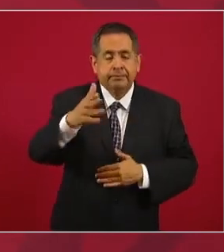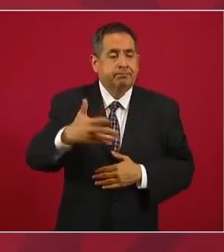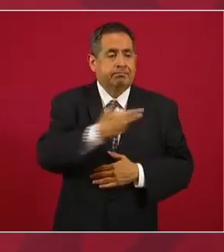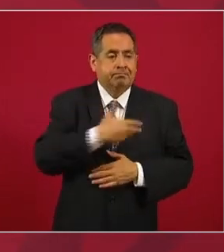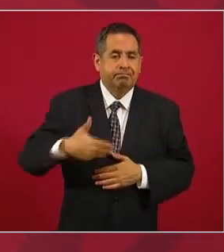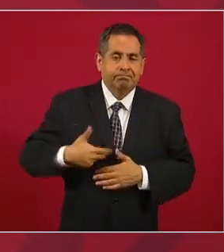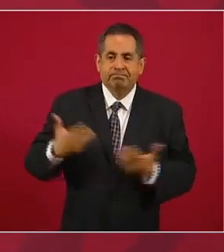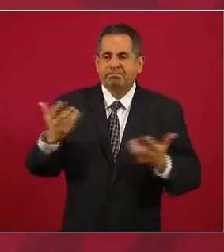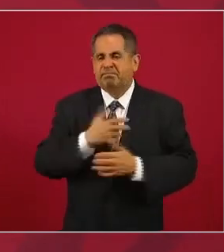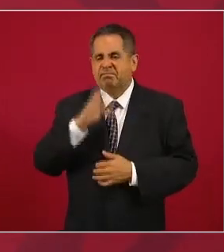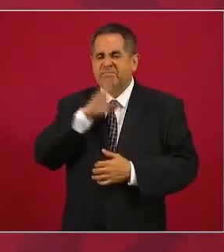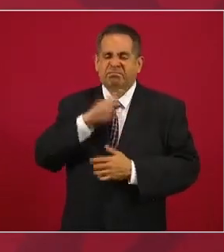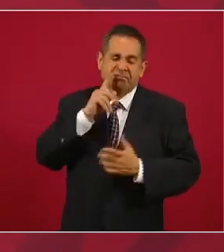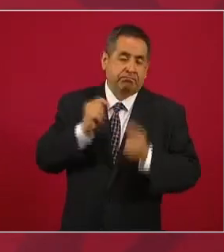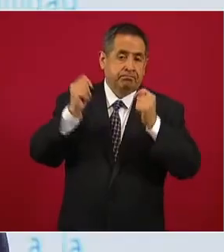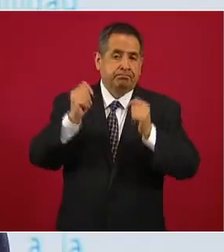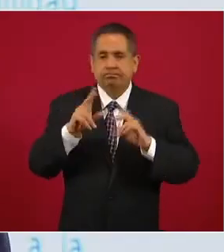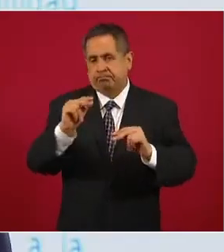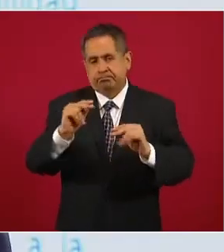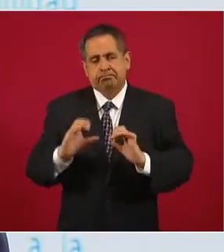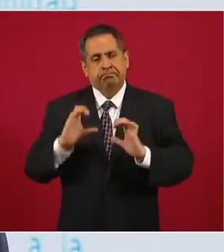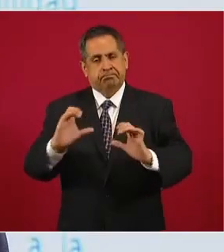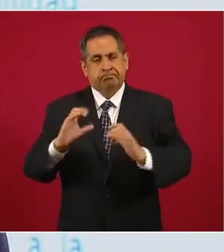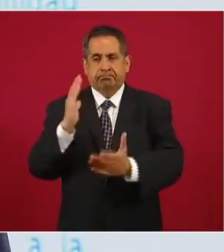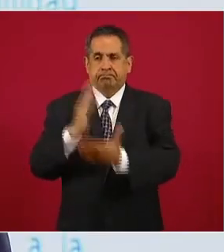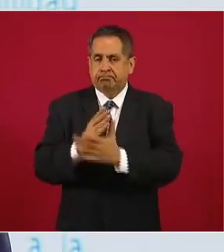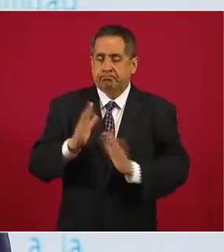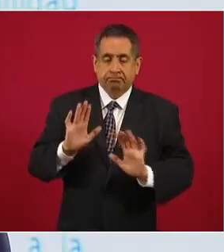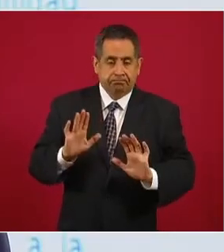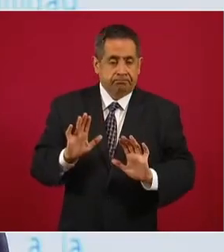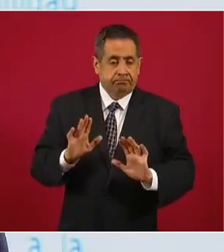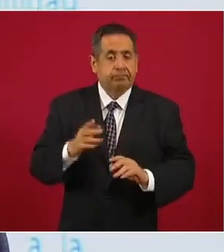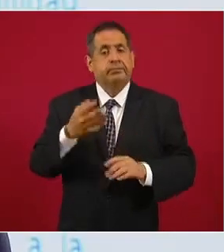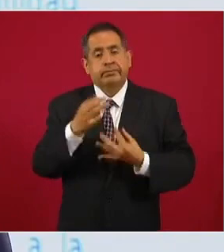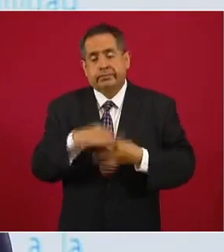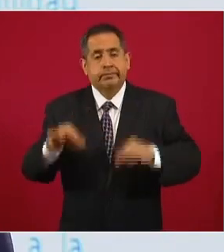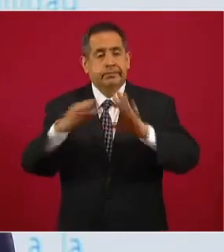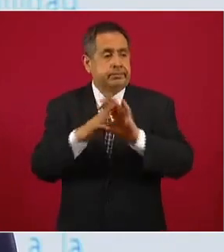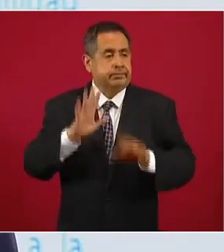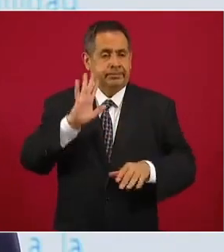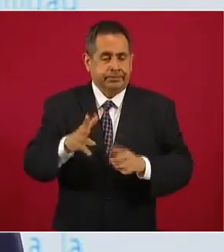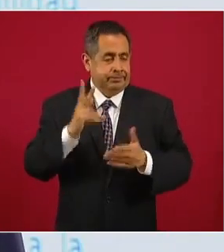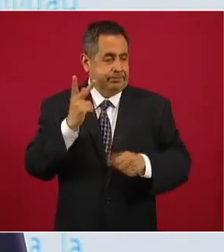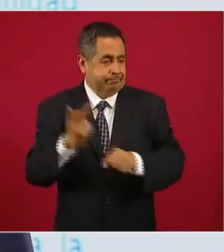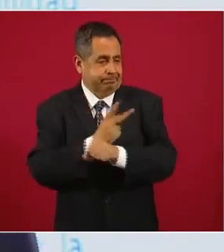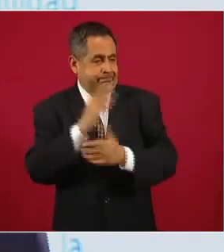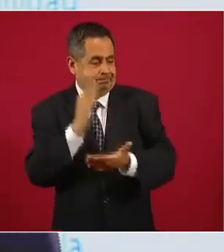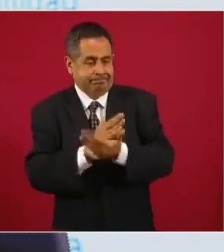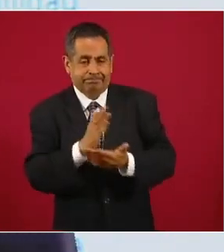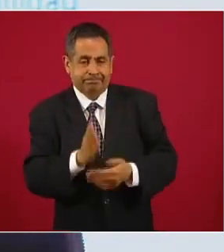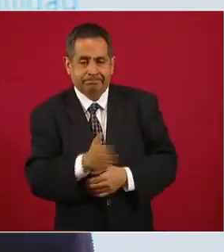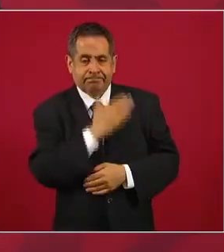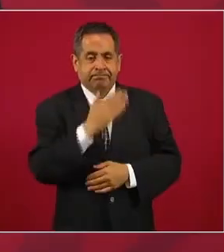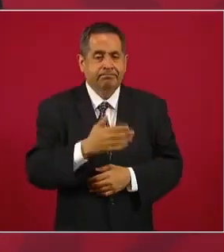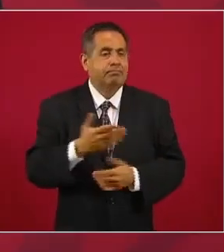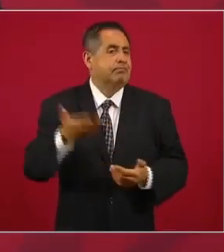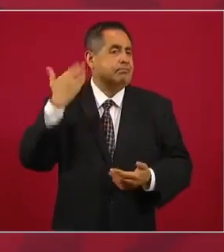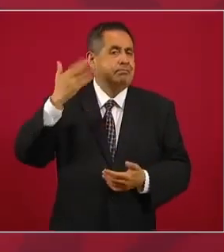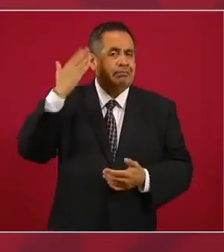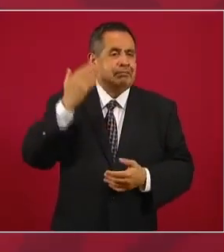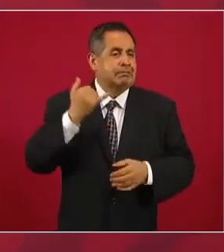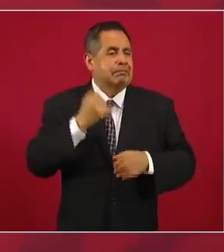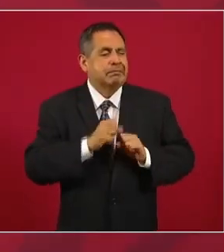el ejercicio del poder y un deslinde con respecto a la impunidad